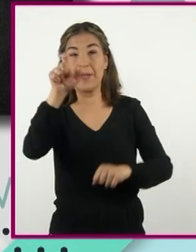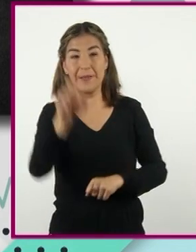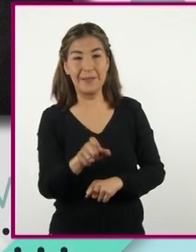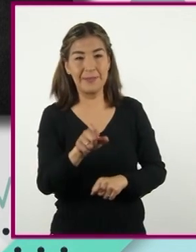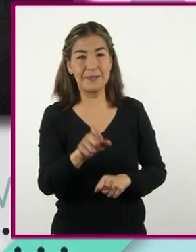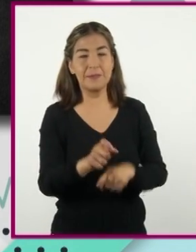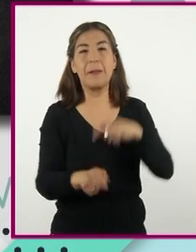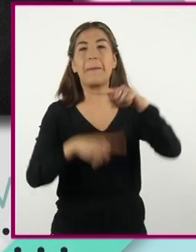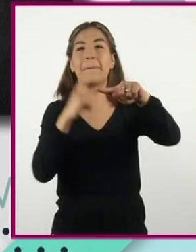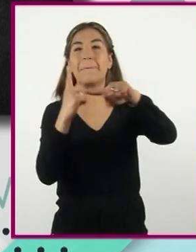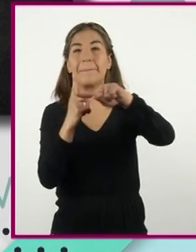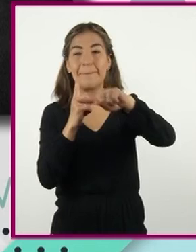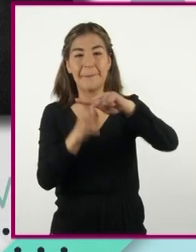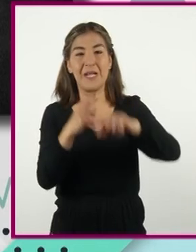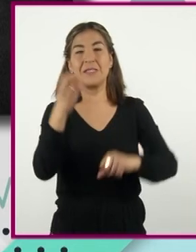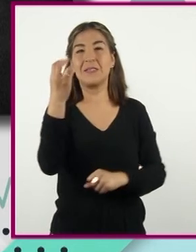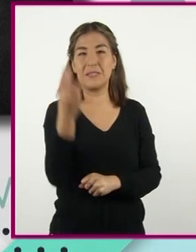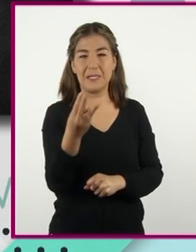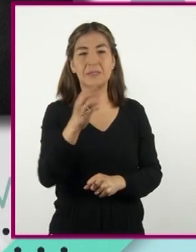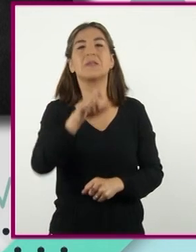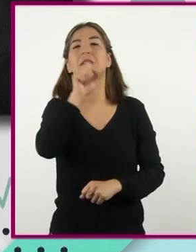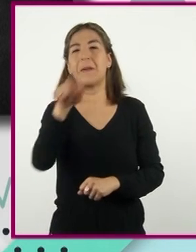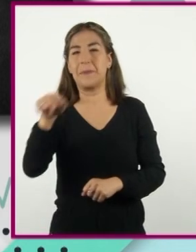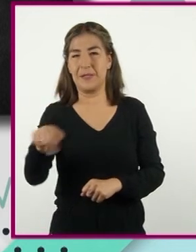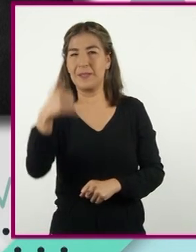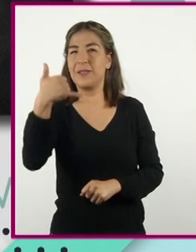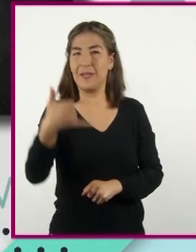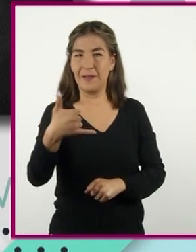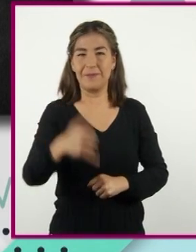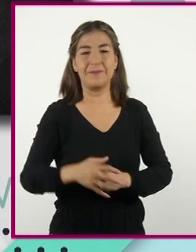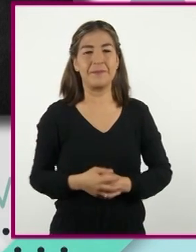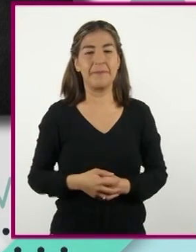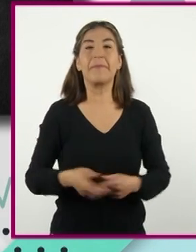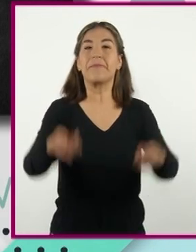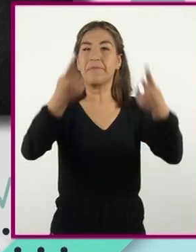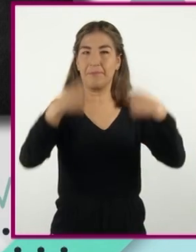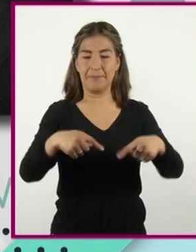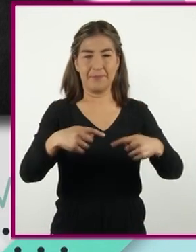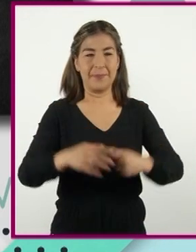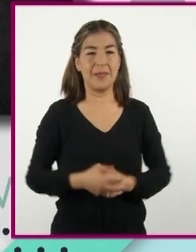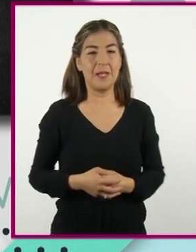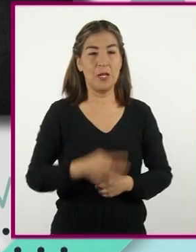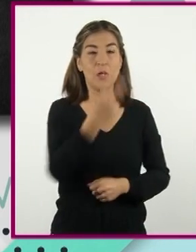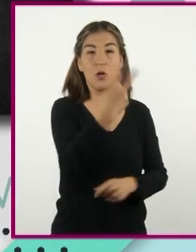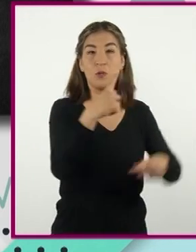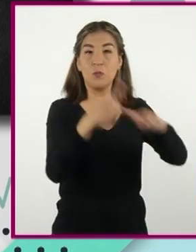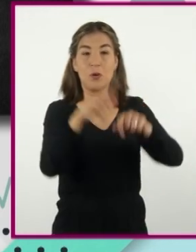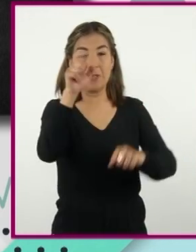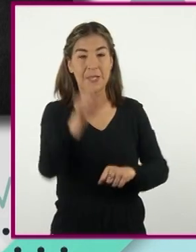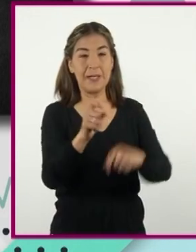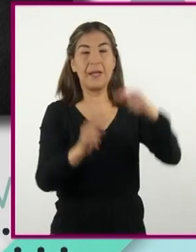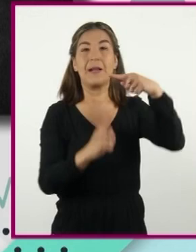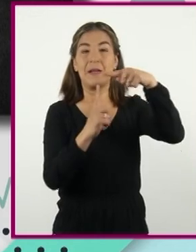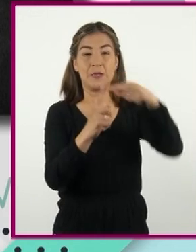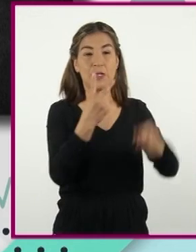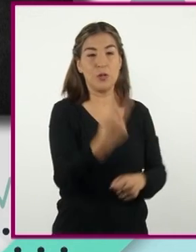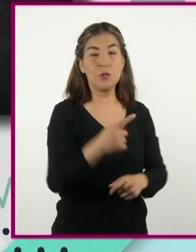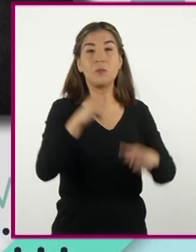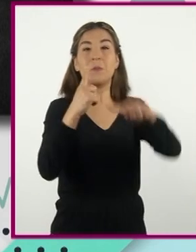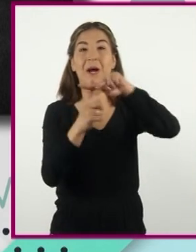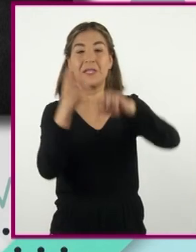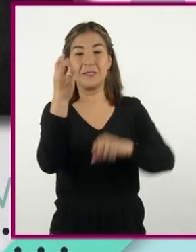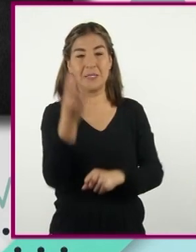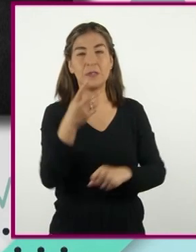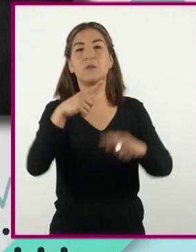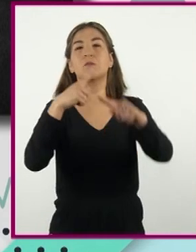2 más 3 y a y. Luego tenemos 2 por x entre 2 más 3 más